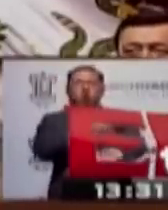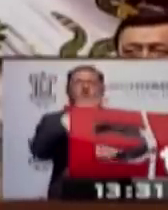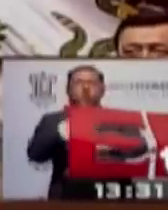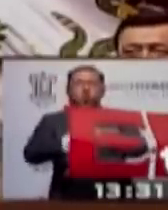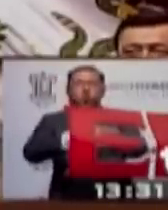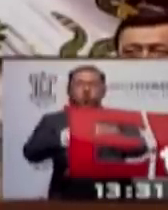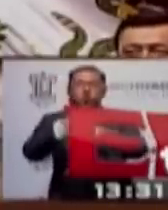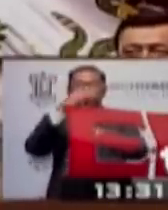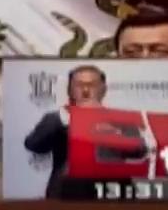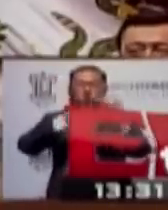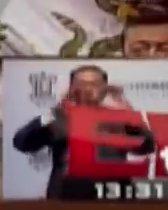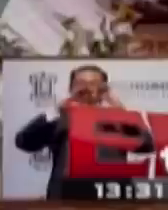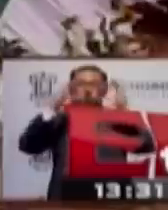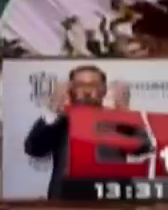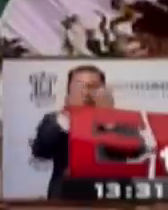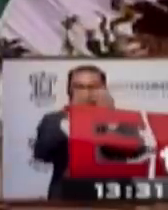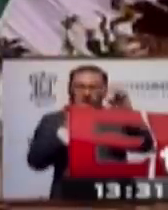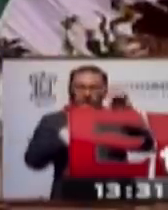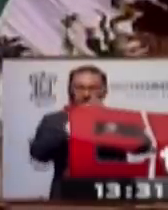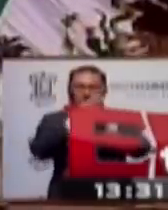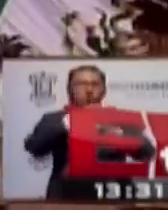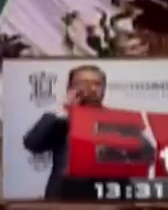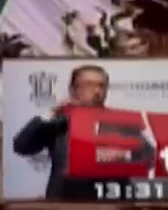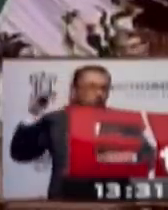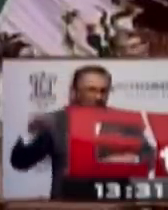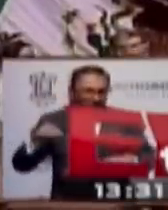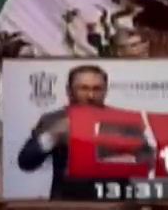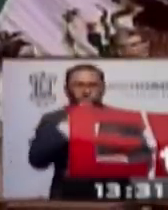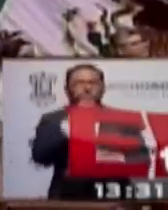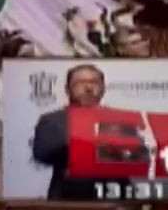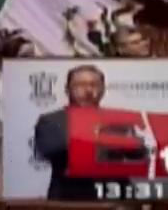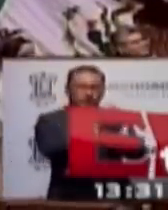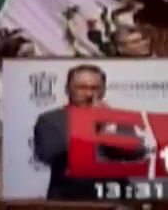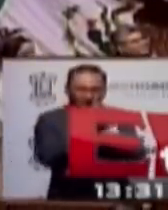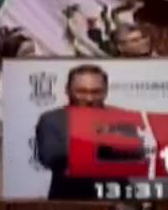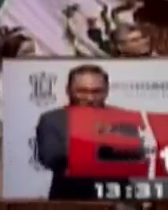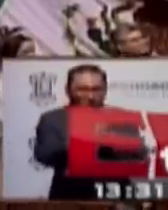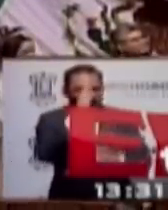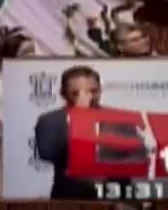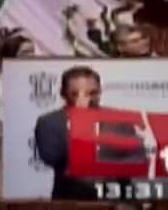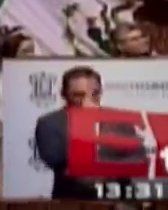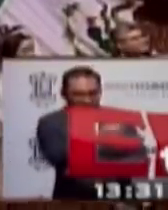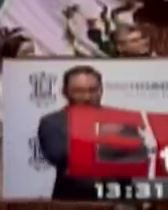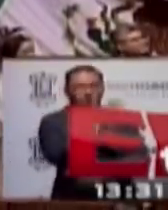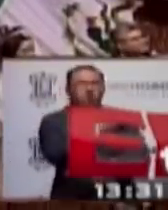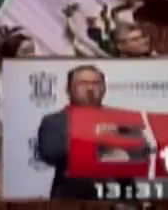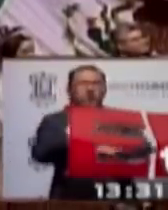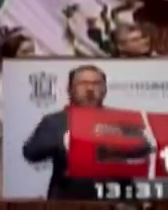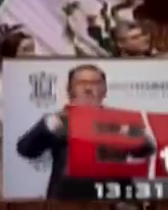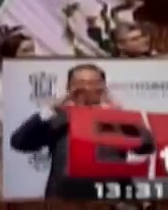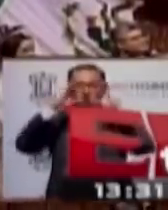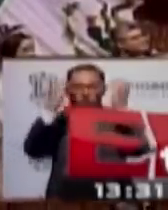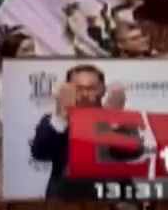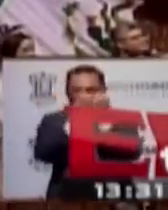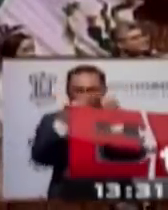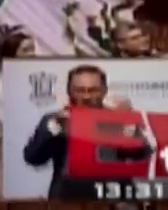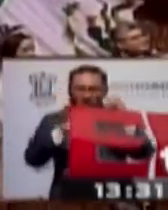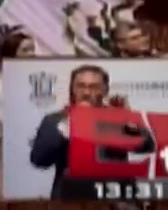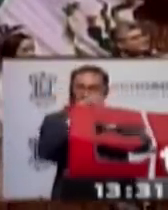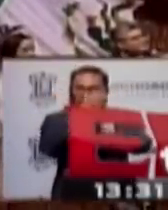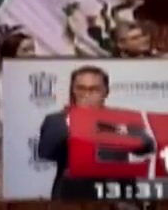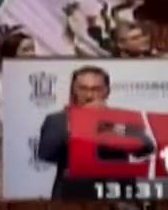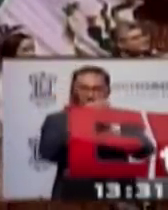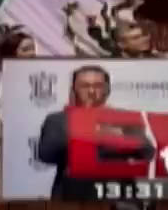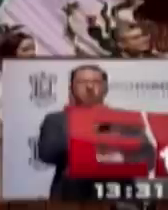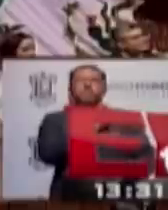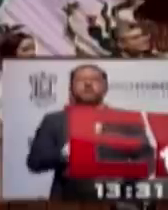del Estado de Michoacán. Saludo con mucho respeto al Honorable Congreso del Estado, al